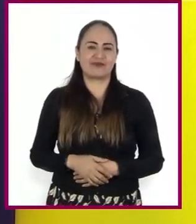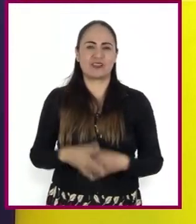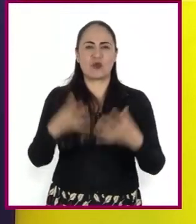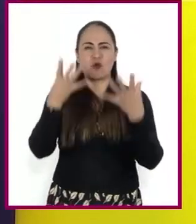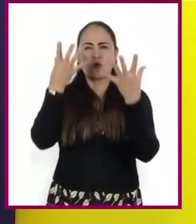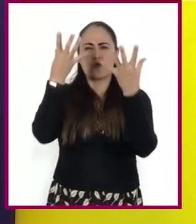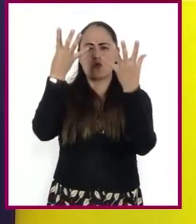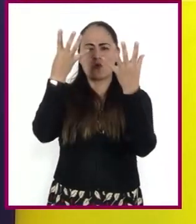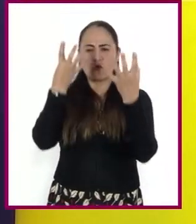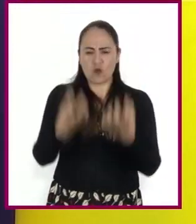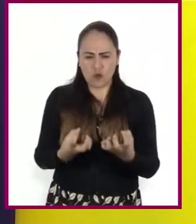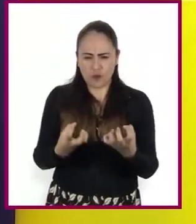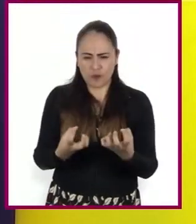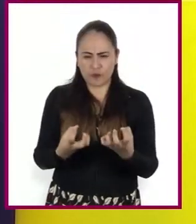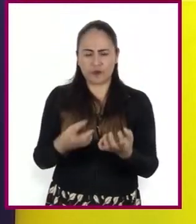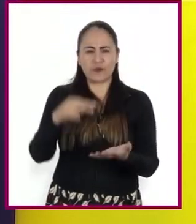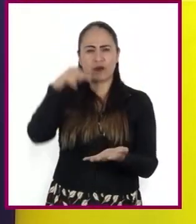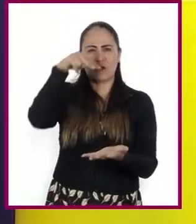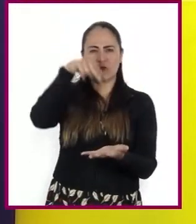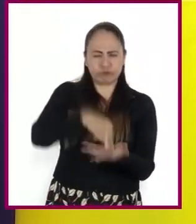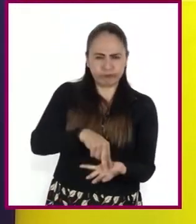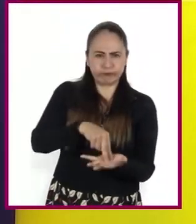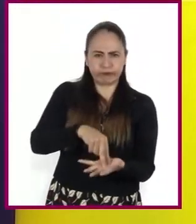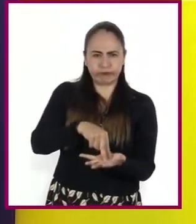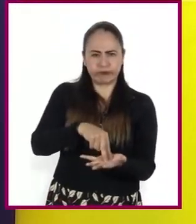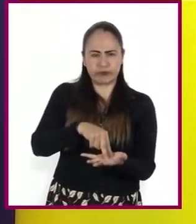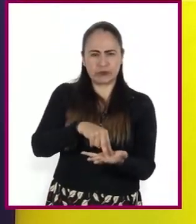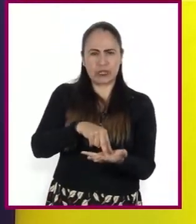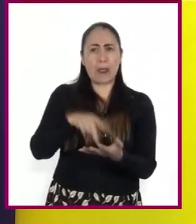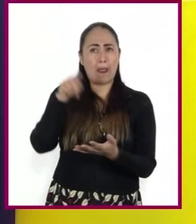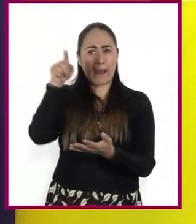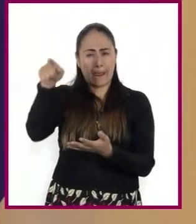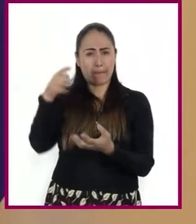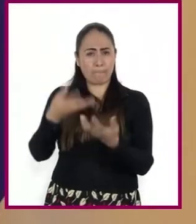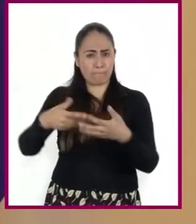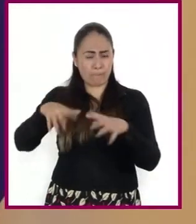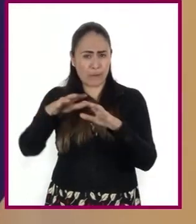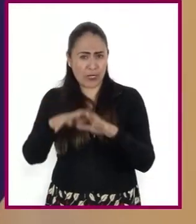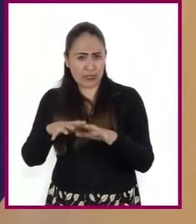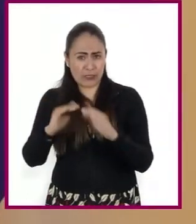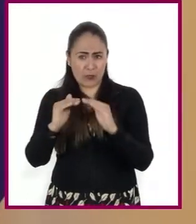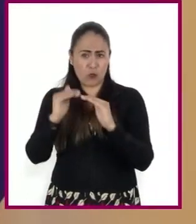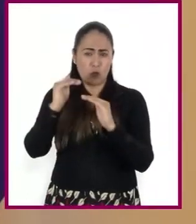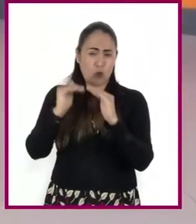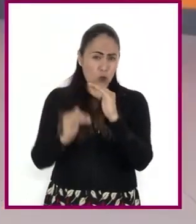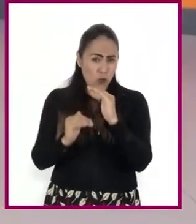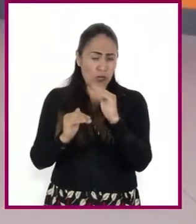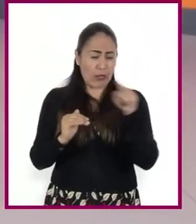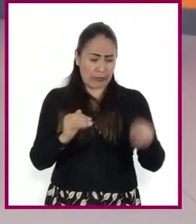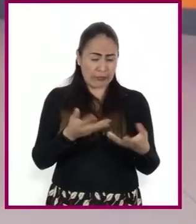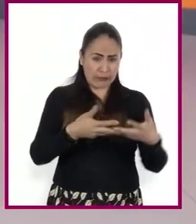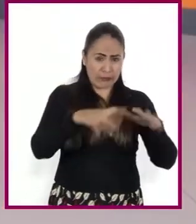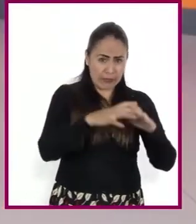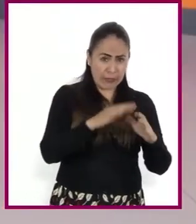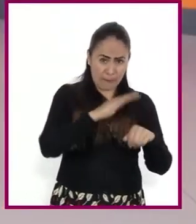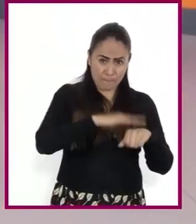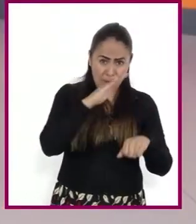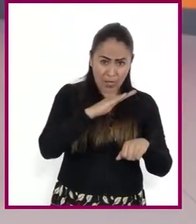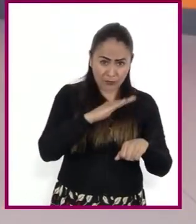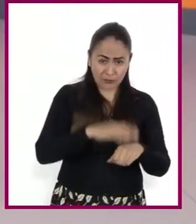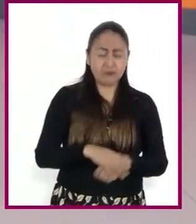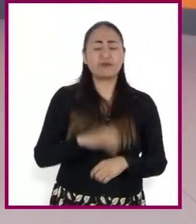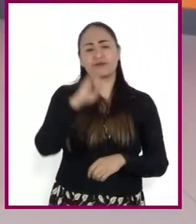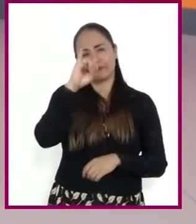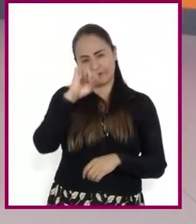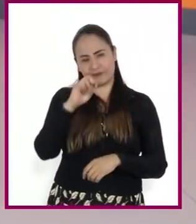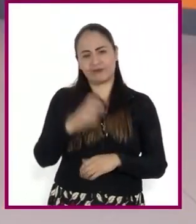atracción gravitatoria del planeta Marte es menor que la del planeta Tierra. Efectivamente. Mira, para